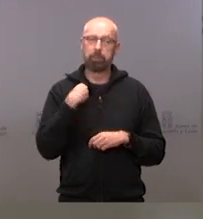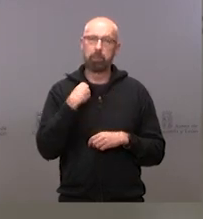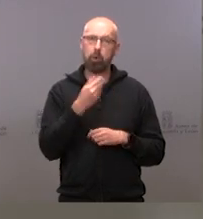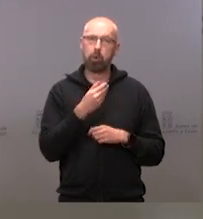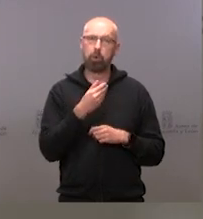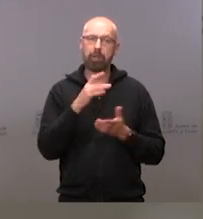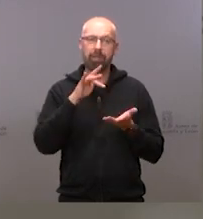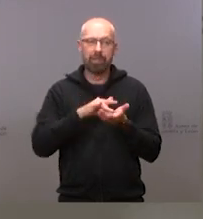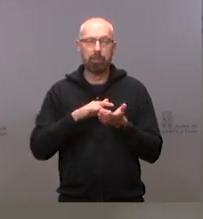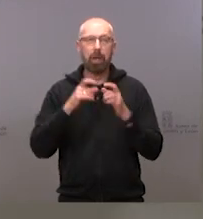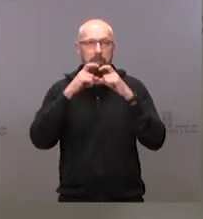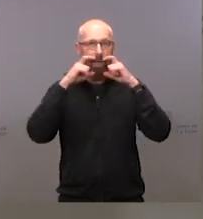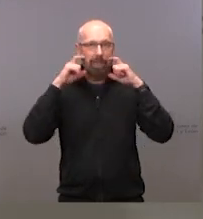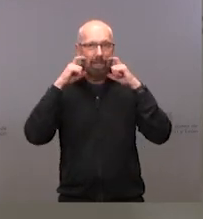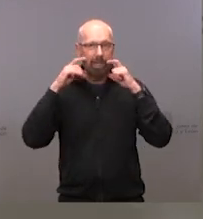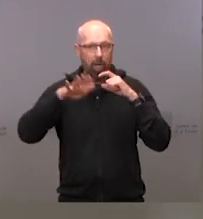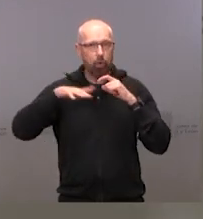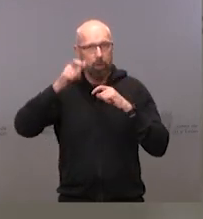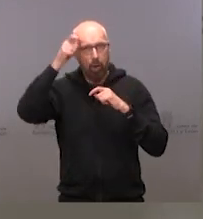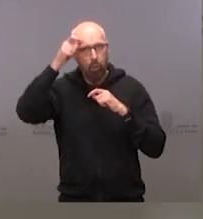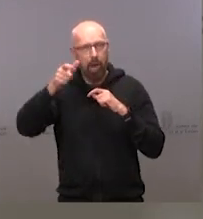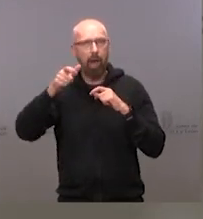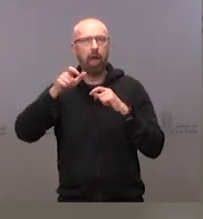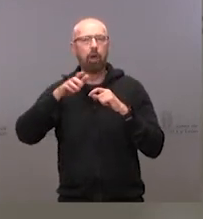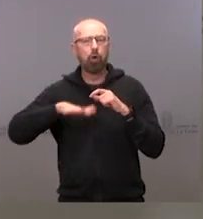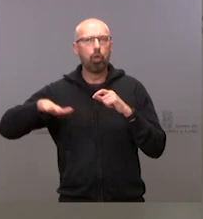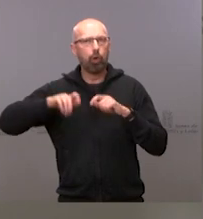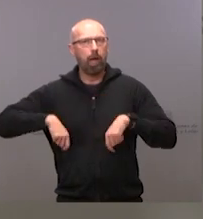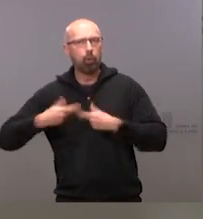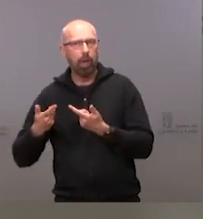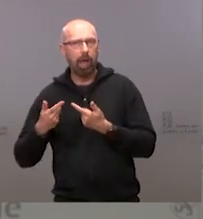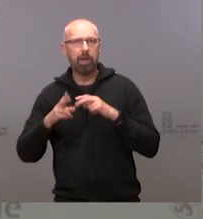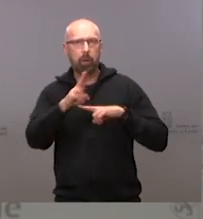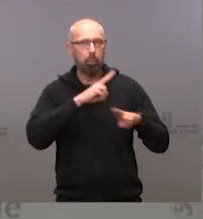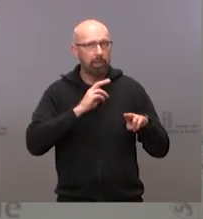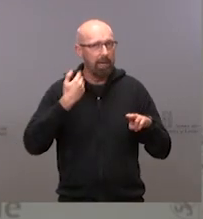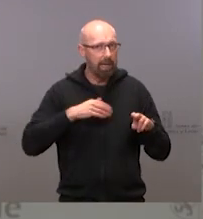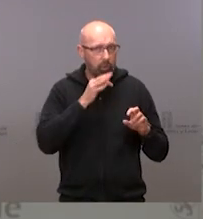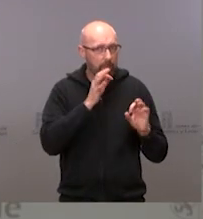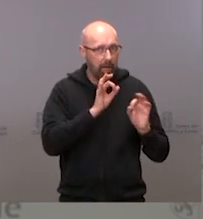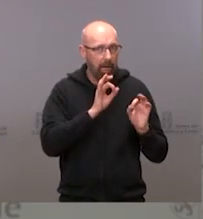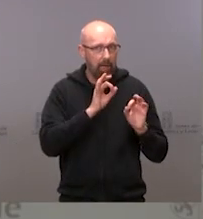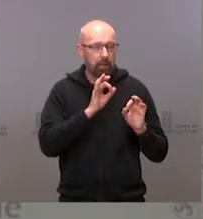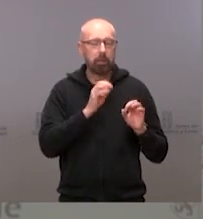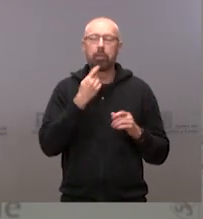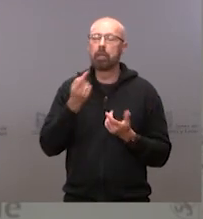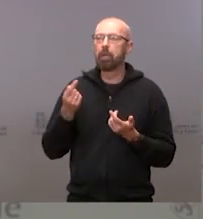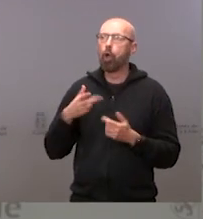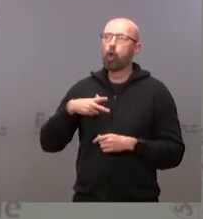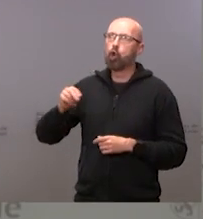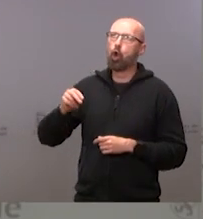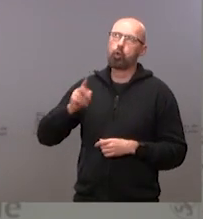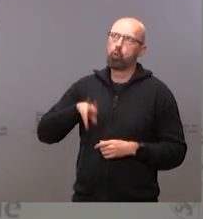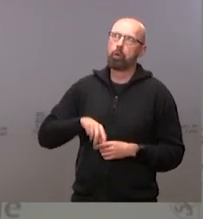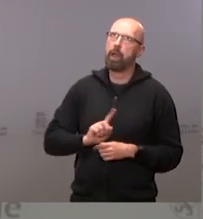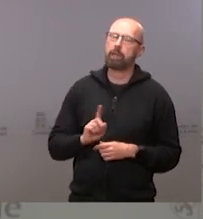el medio rural y en el entorno natural se recibió respuesta positiva o ninguna bueno digamos que negativa no ha sido y que se tendría en